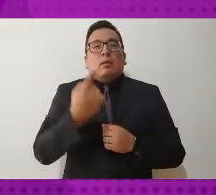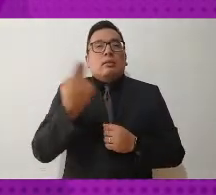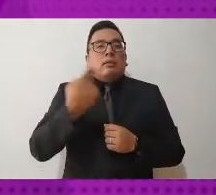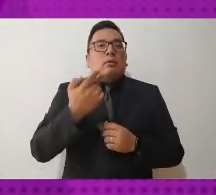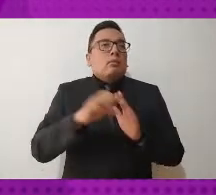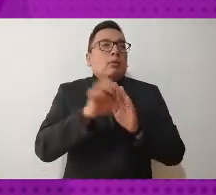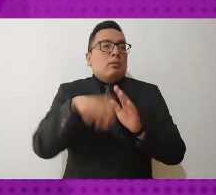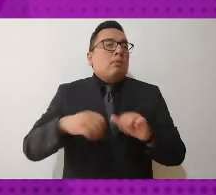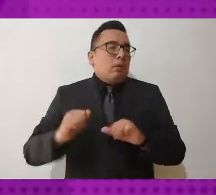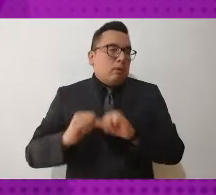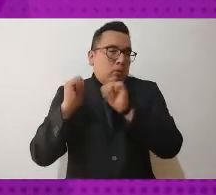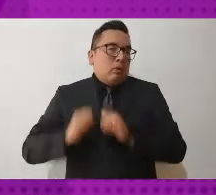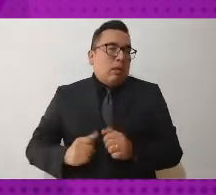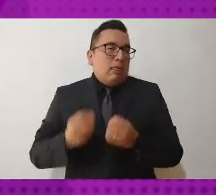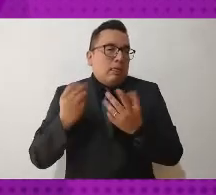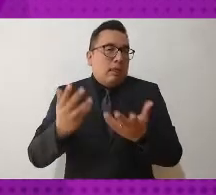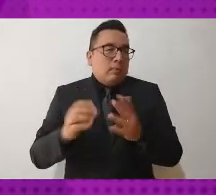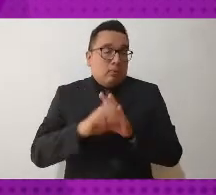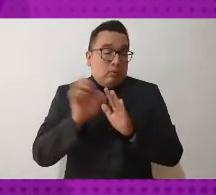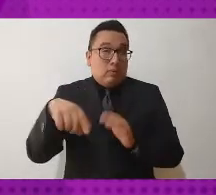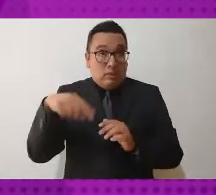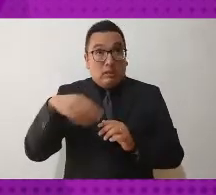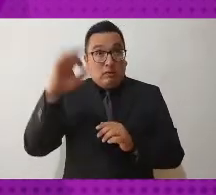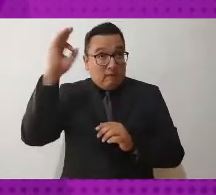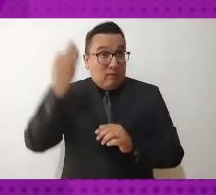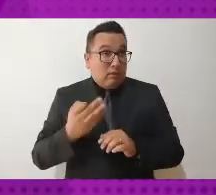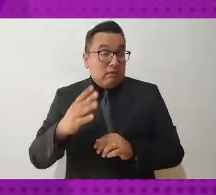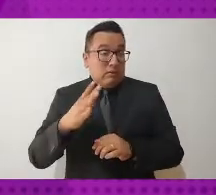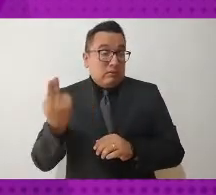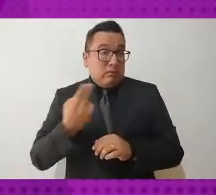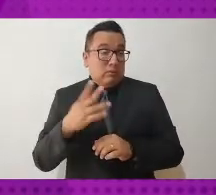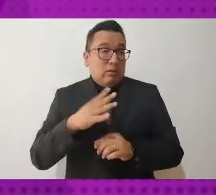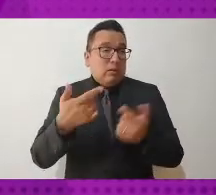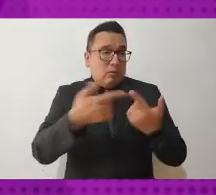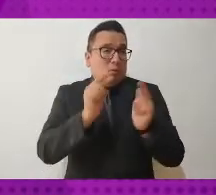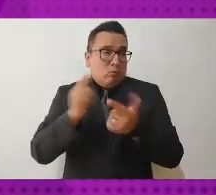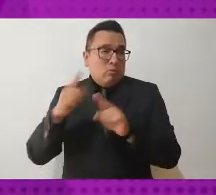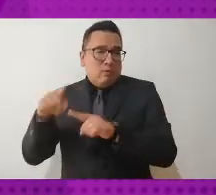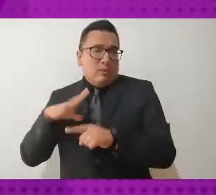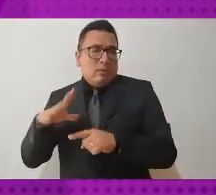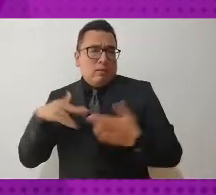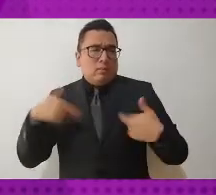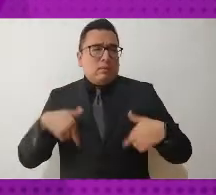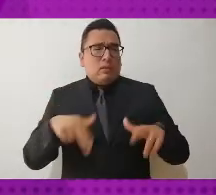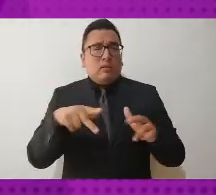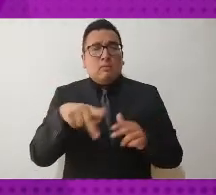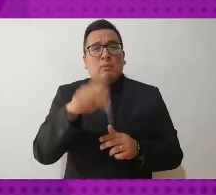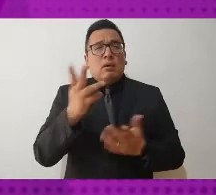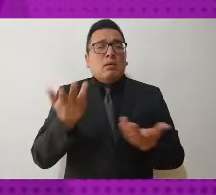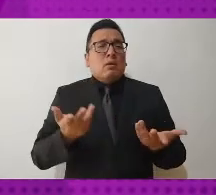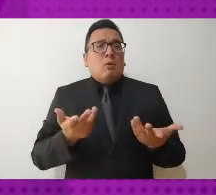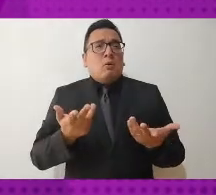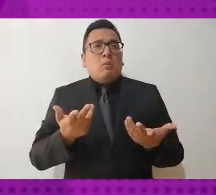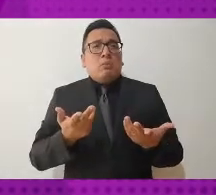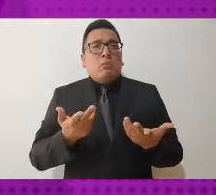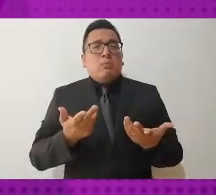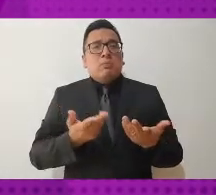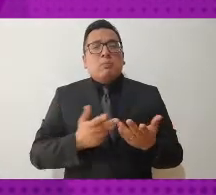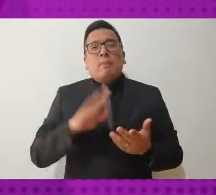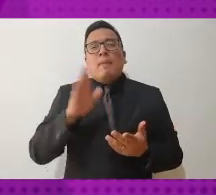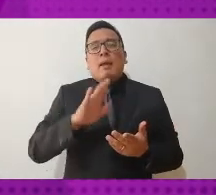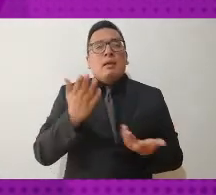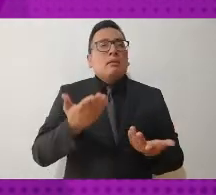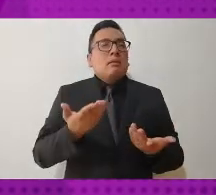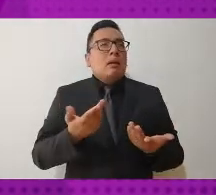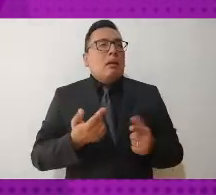pueden ver representados en este caso en lo Federal Pues hay espacios para que todos los grupos puedan estar bien representados sin embargo hay